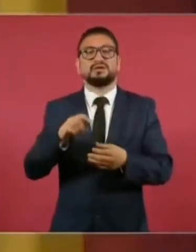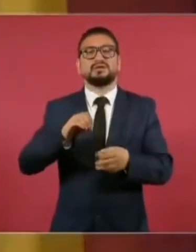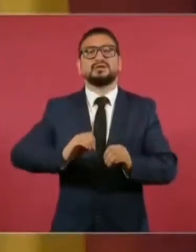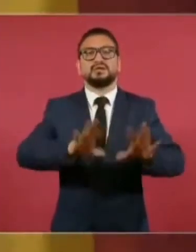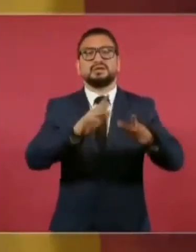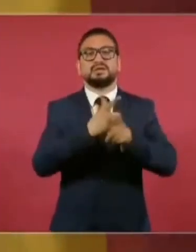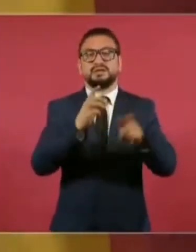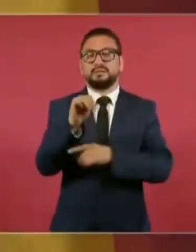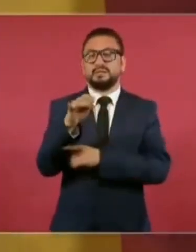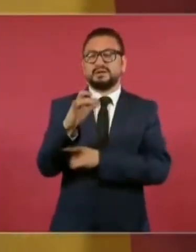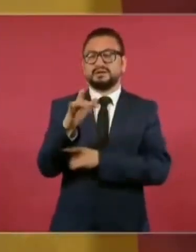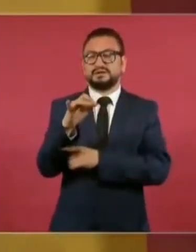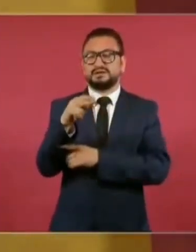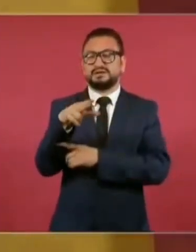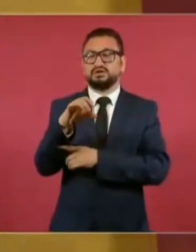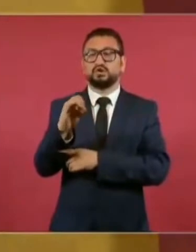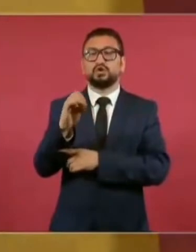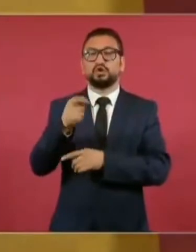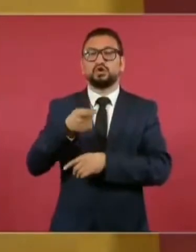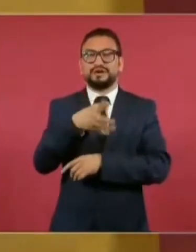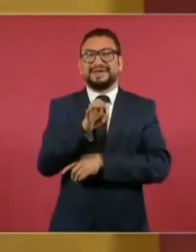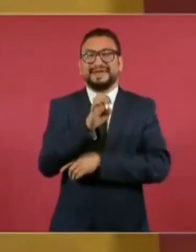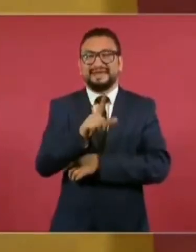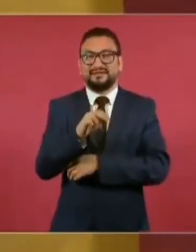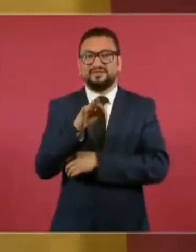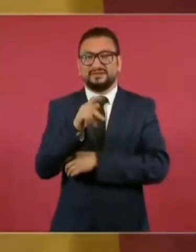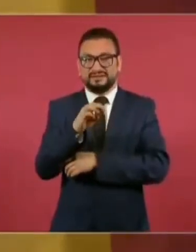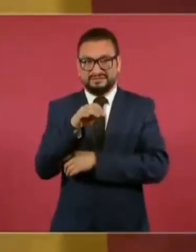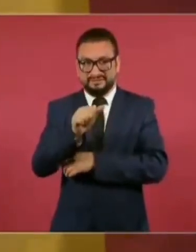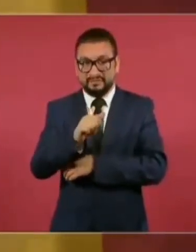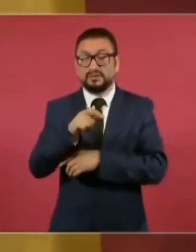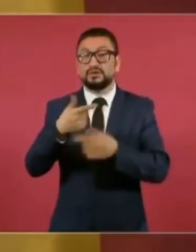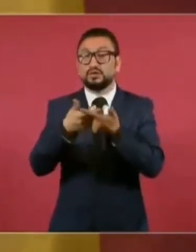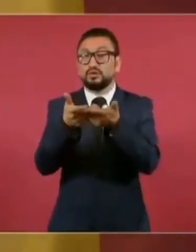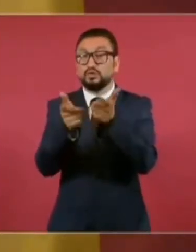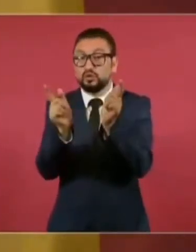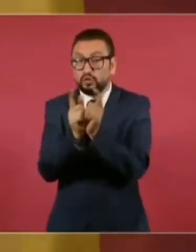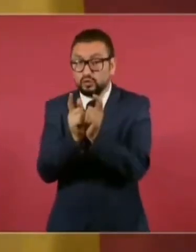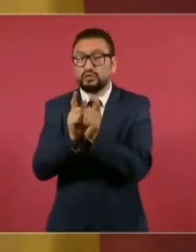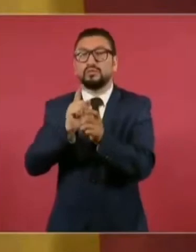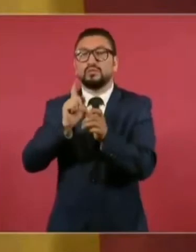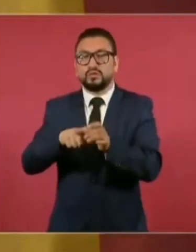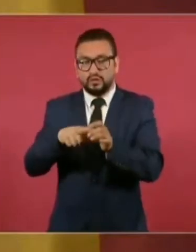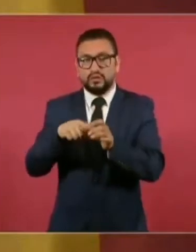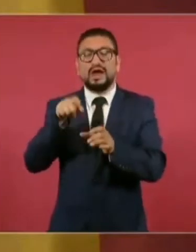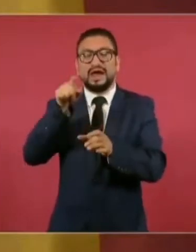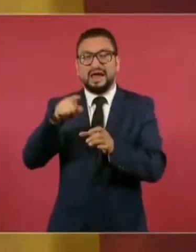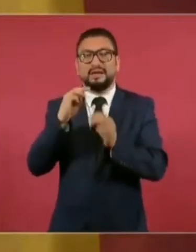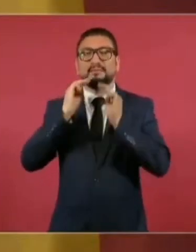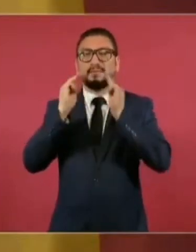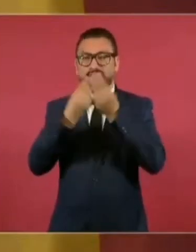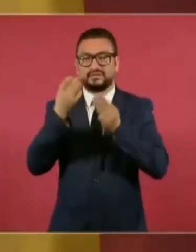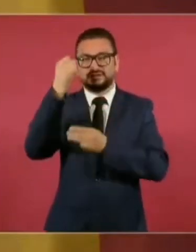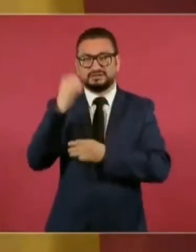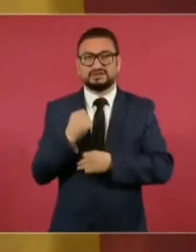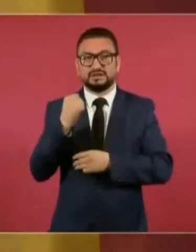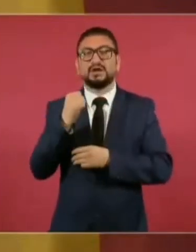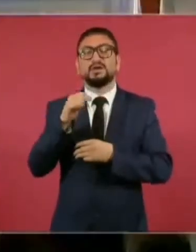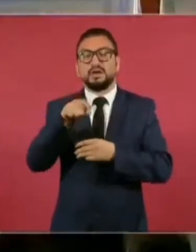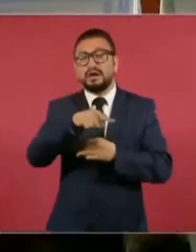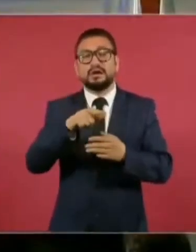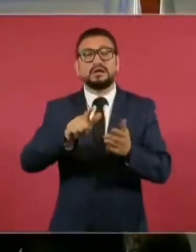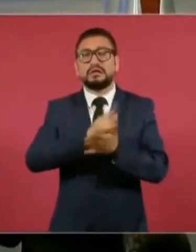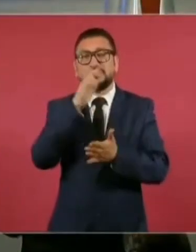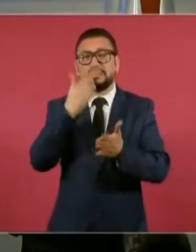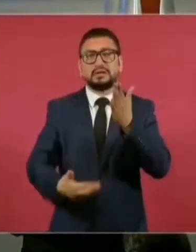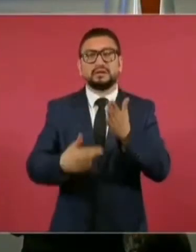libertad a Marcelino El Fantasma, integrante del cártel de Sinaloa, y los delitos contra la salud